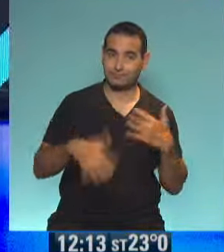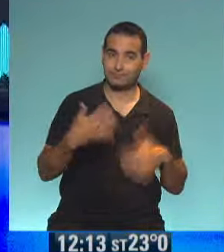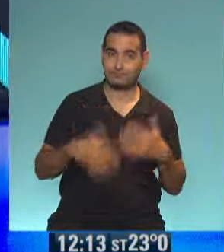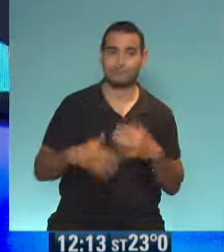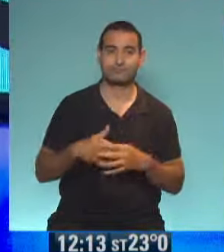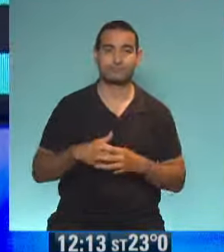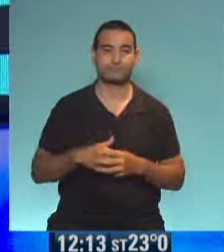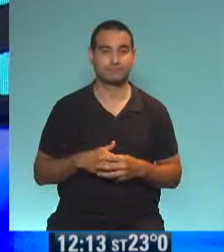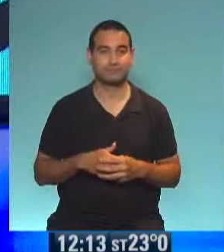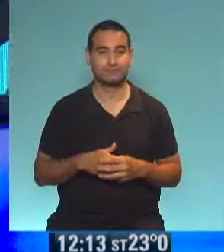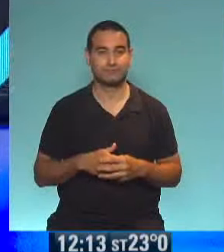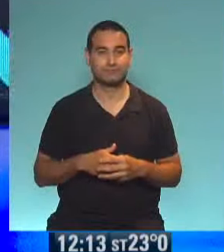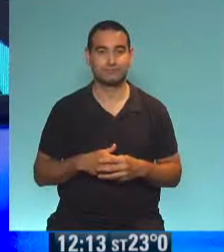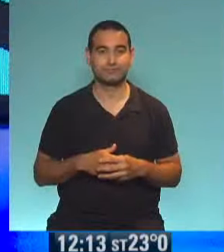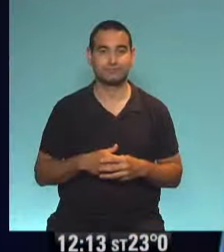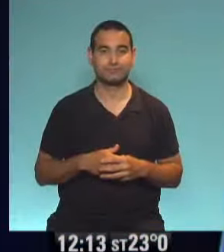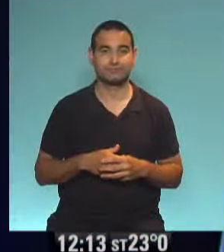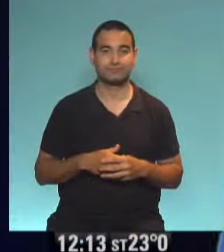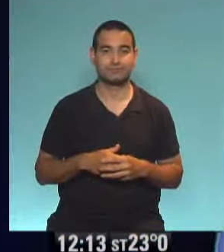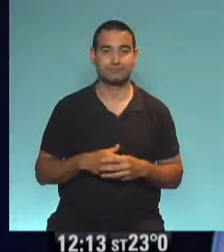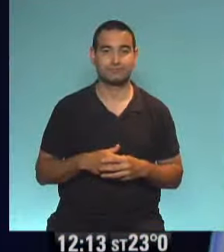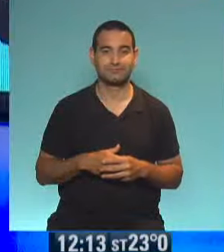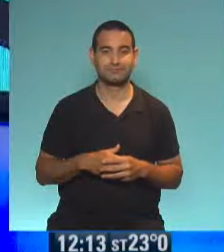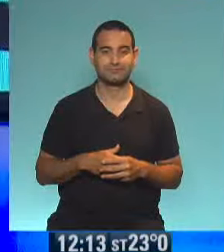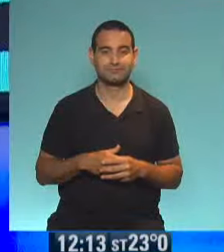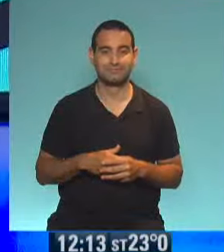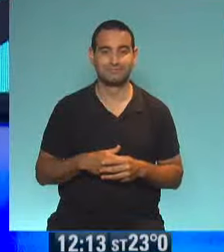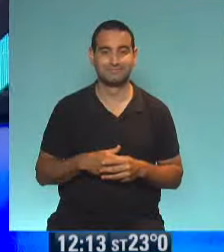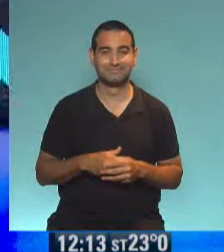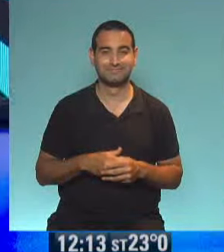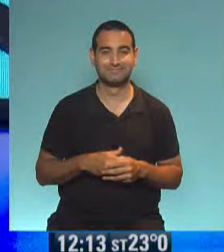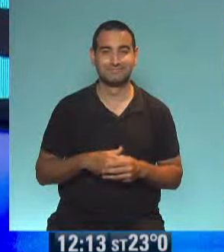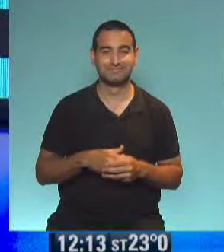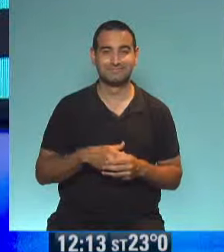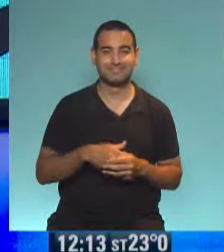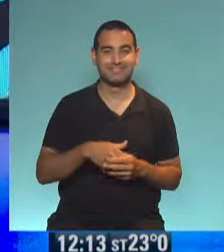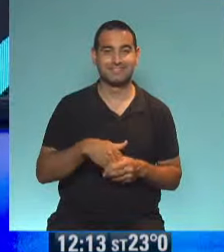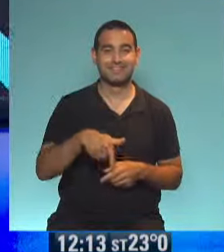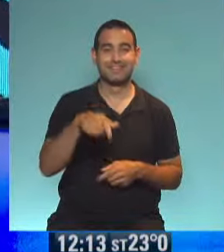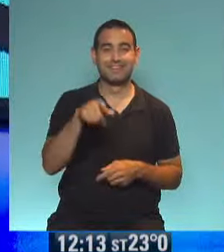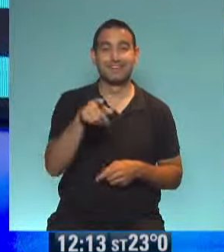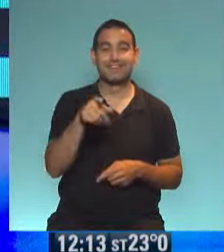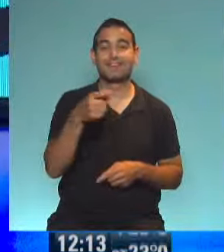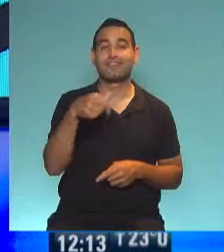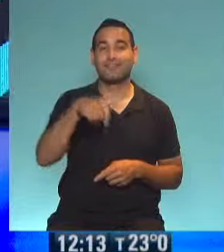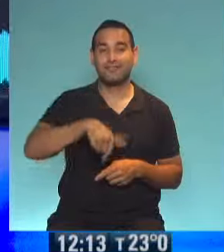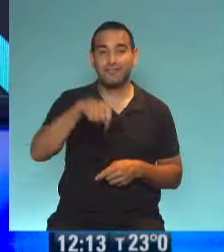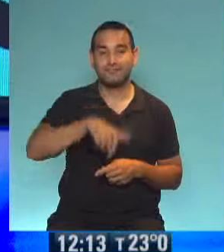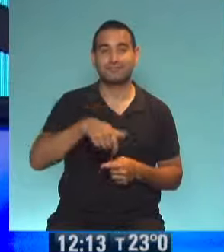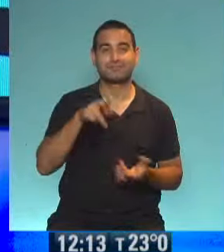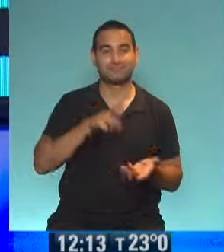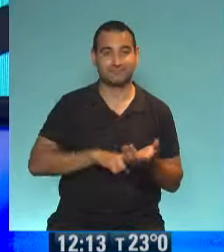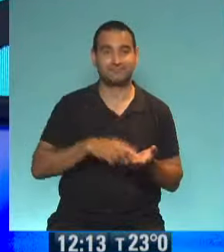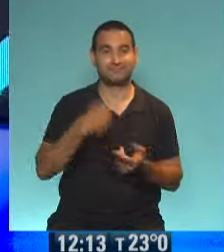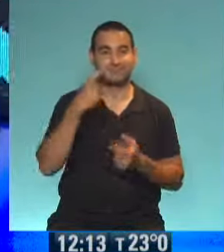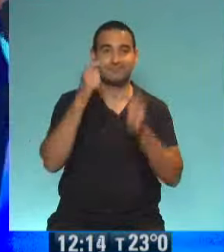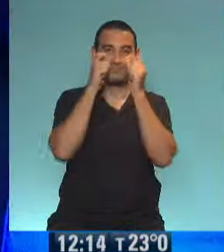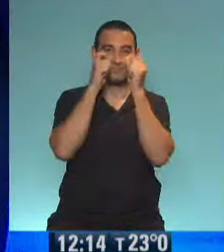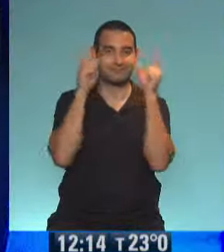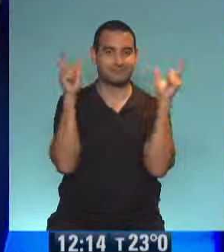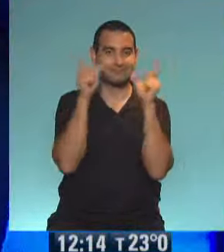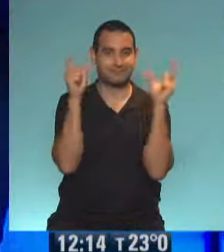en el rapazo del día de hoy. Y hablando del rapazo del día de hoy, ¿sabes qué? ¿Qué? Se van a quedar de vuelta asombroscopiados todos